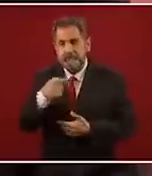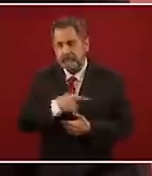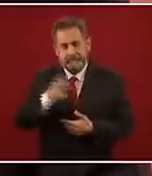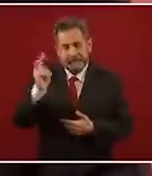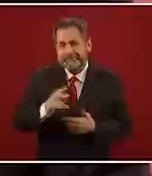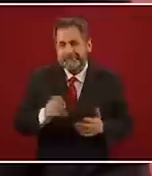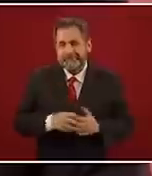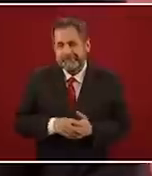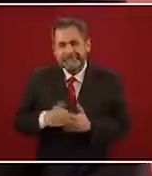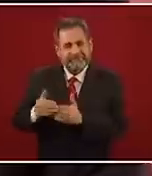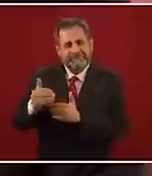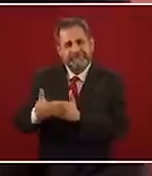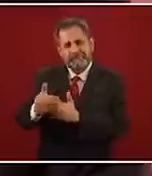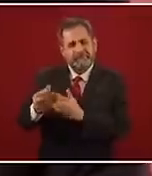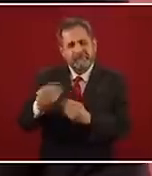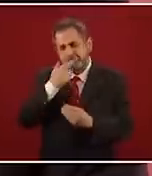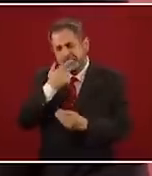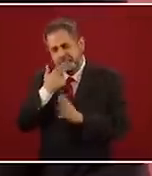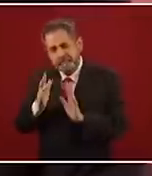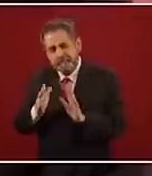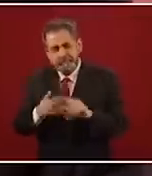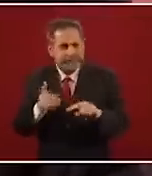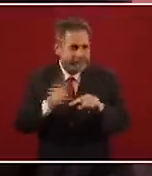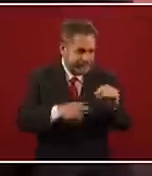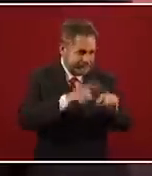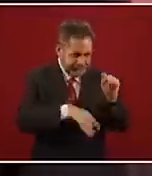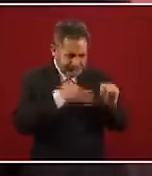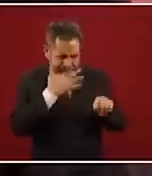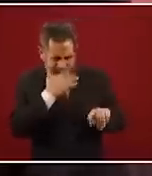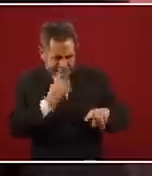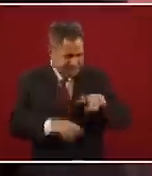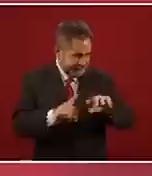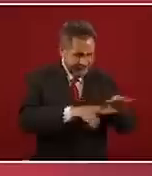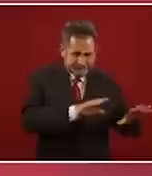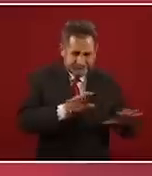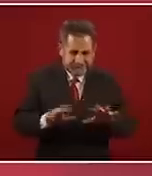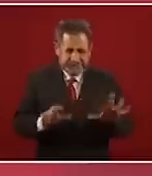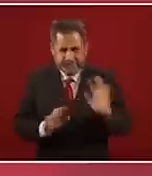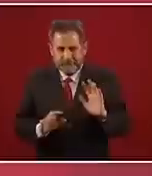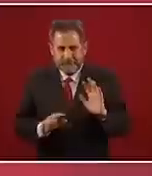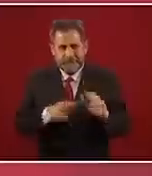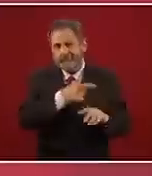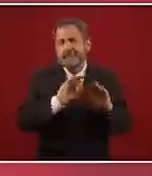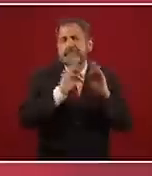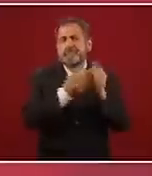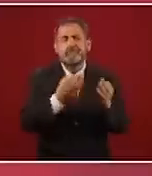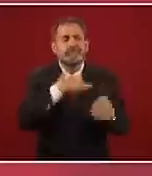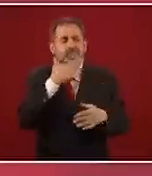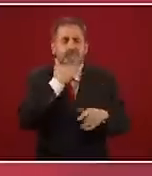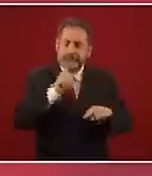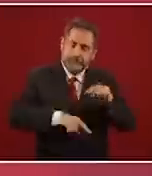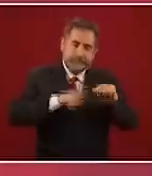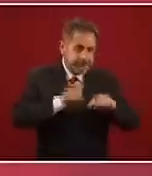verdad se ha avanzado mucho en desmantelar todos estos esquemas de corrupción,